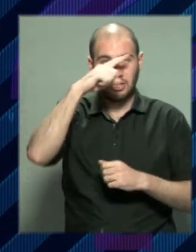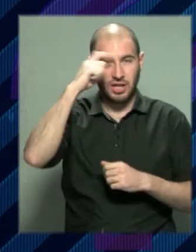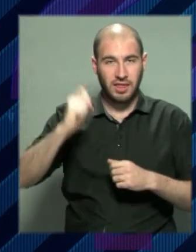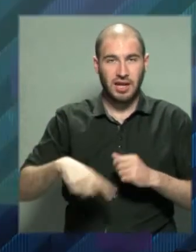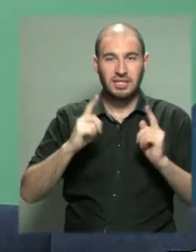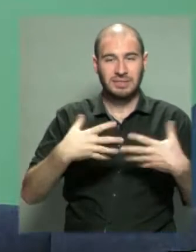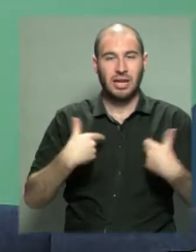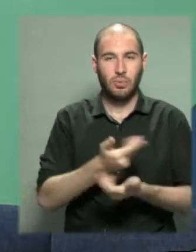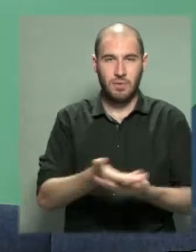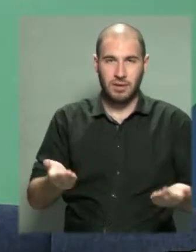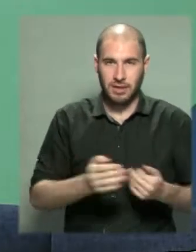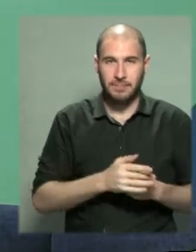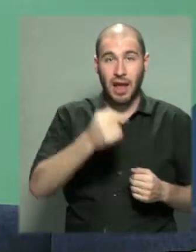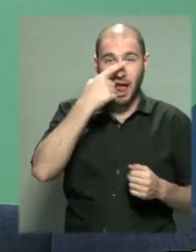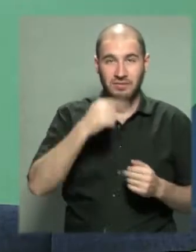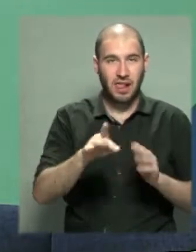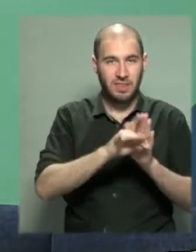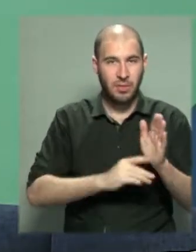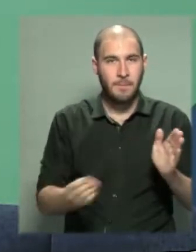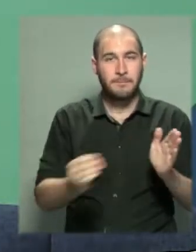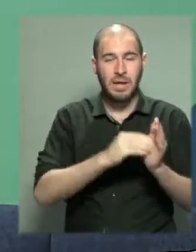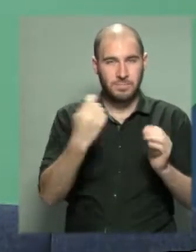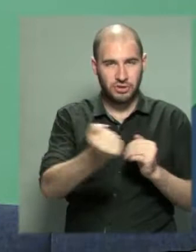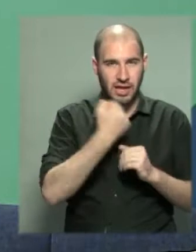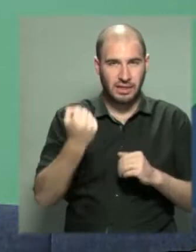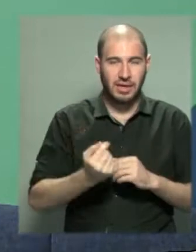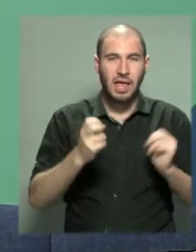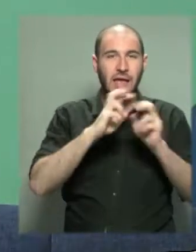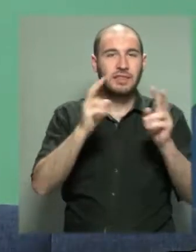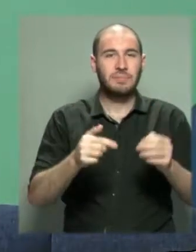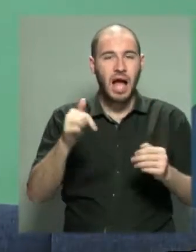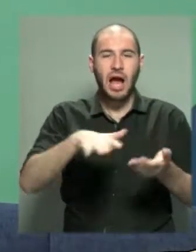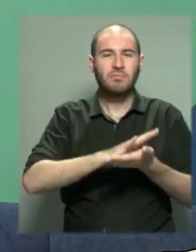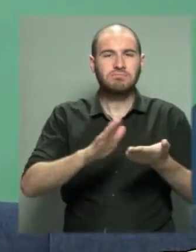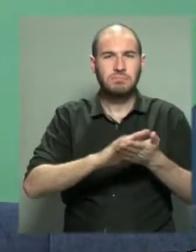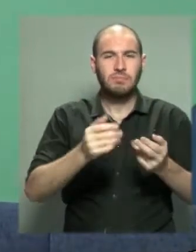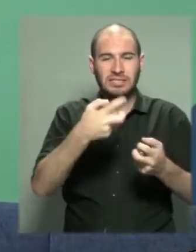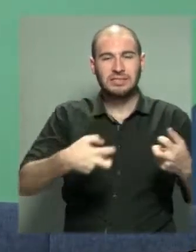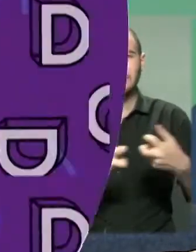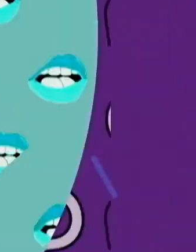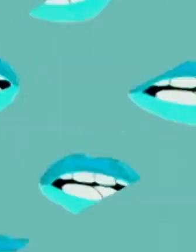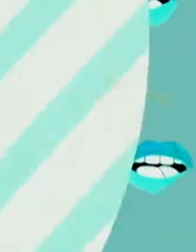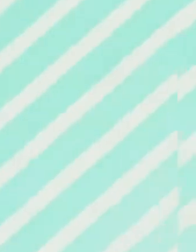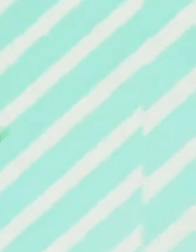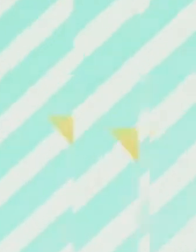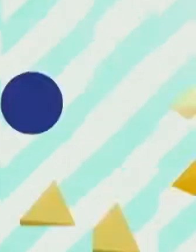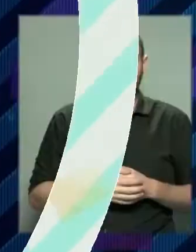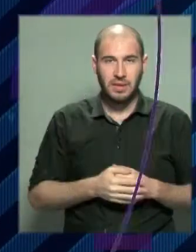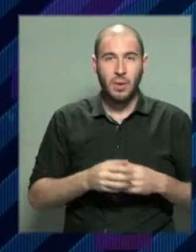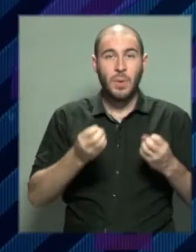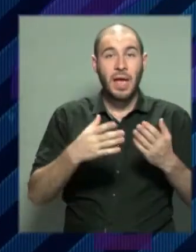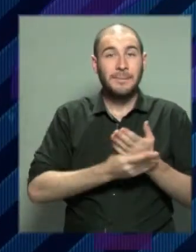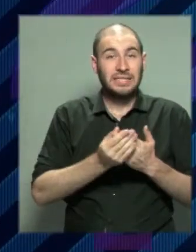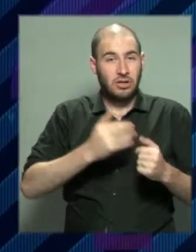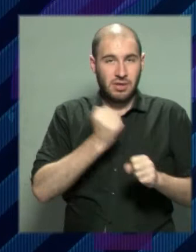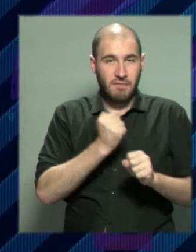y salud pública. Por último, un dato más importante que tiene que ver con la actualidad y la realidad de los sindicatos en la Argentina, porque en el